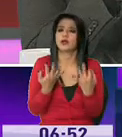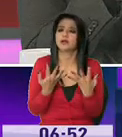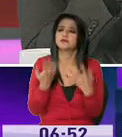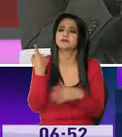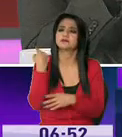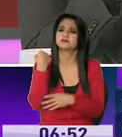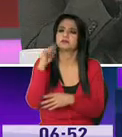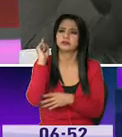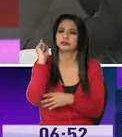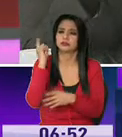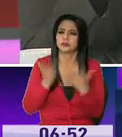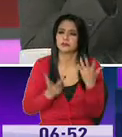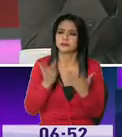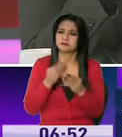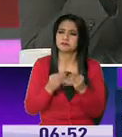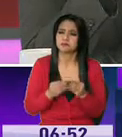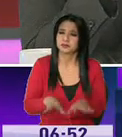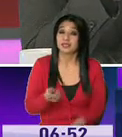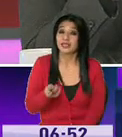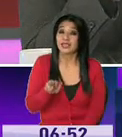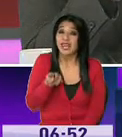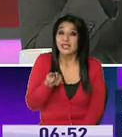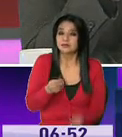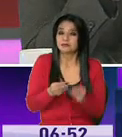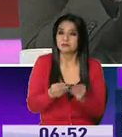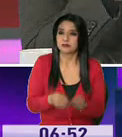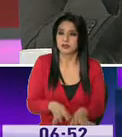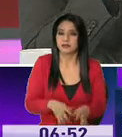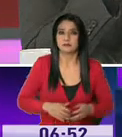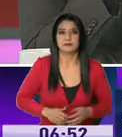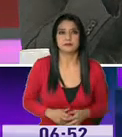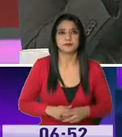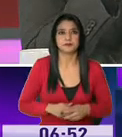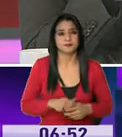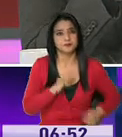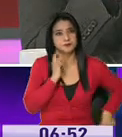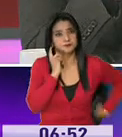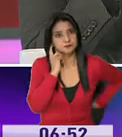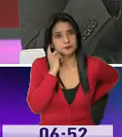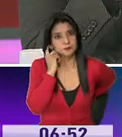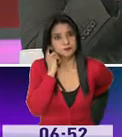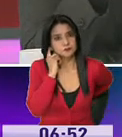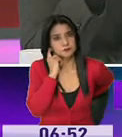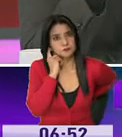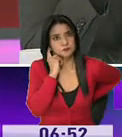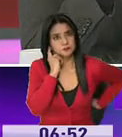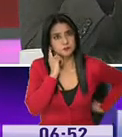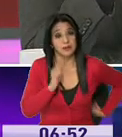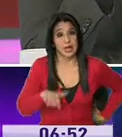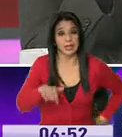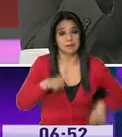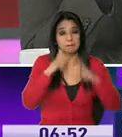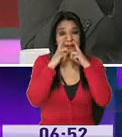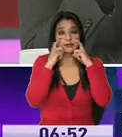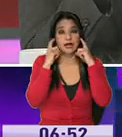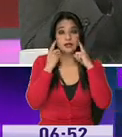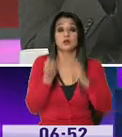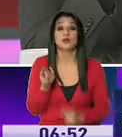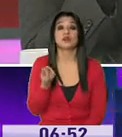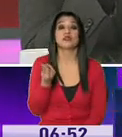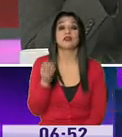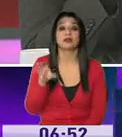partir de esto hay que investigar todo lo que ha contratado el IES en esta emergencia. ¿Hay datos de que hay más corrupción?